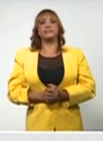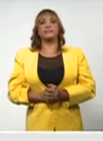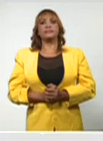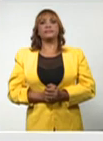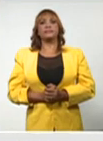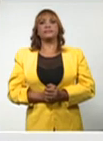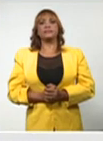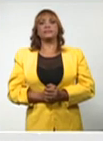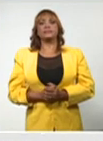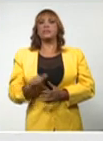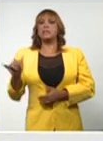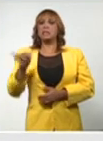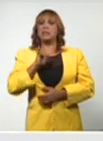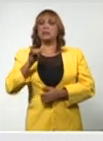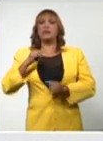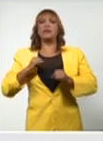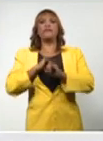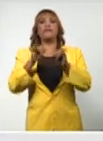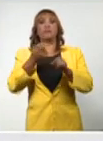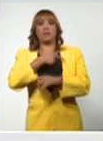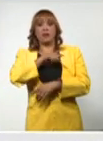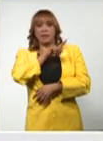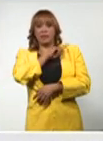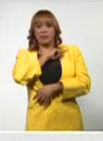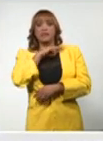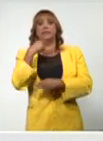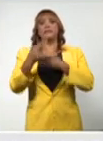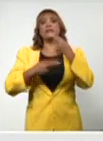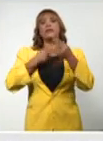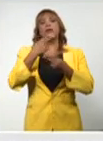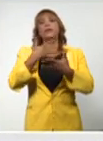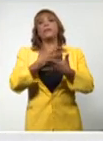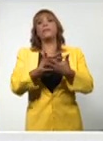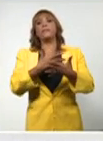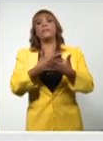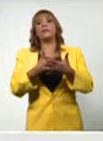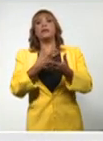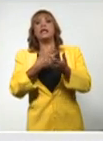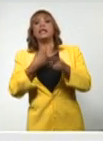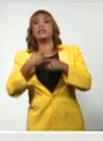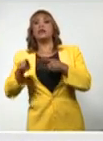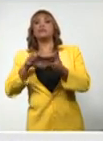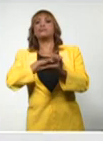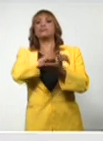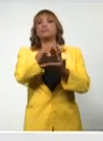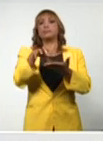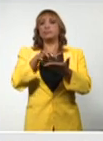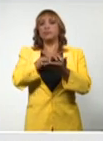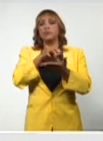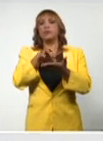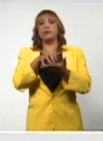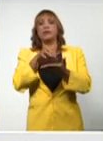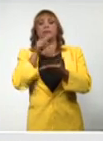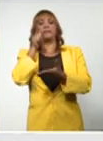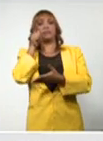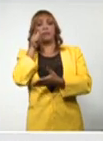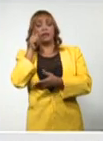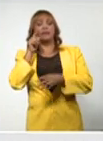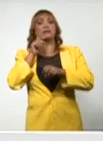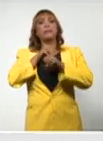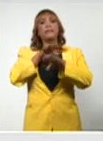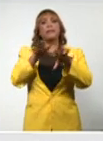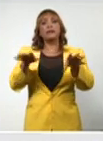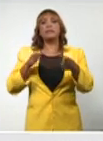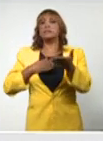también les informo, ayer también se procesaron muestras de otros territorios, teniendo en cuenta la vigilancia epidemiológica que se